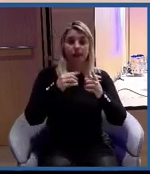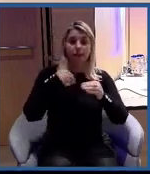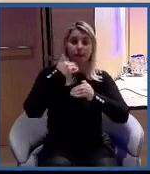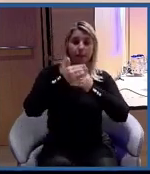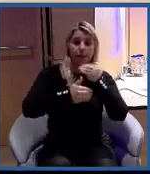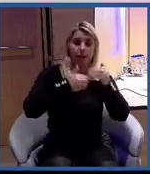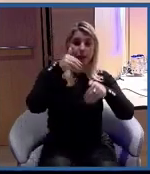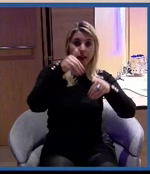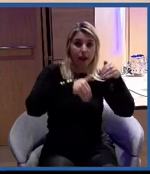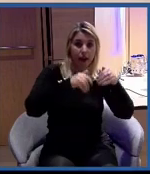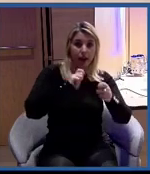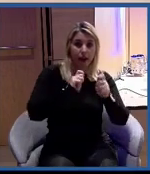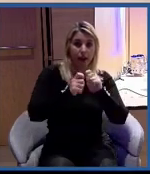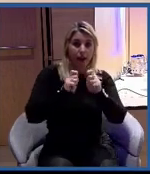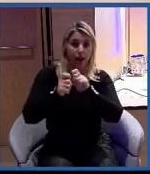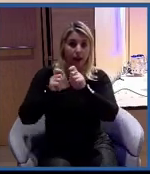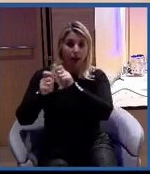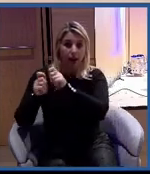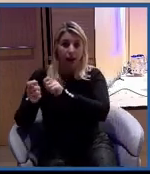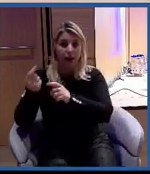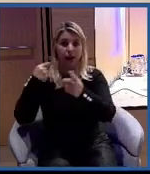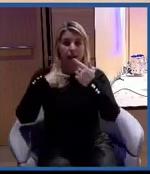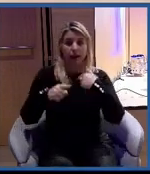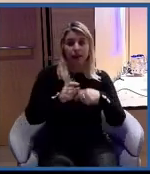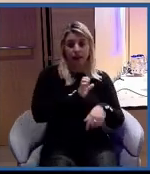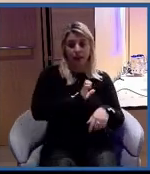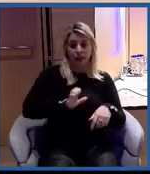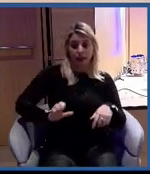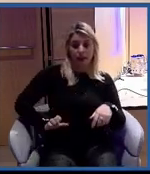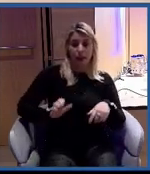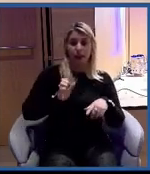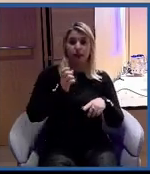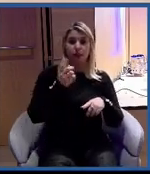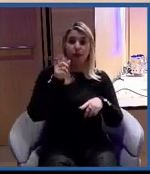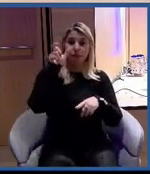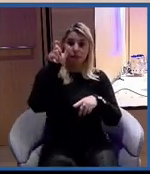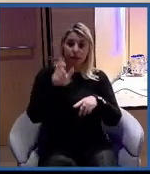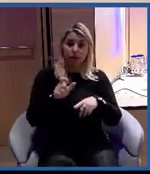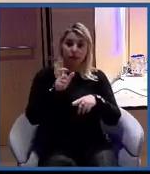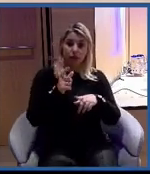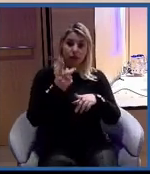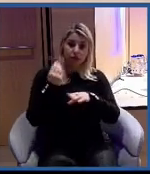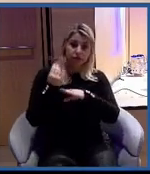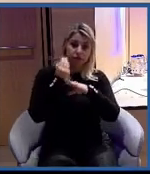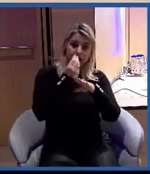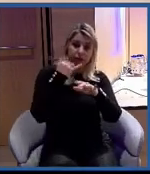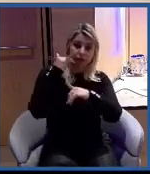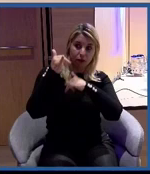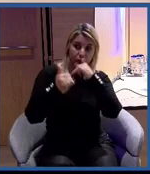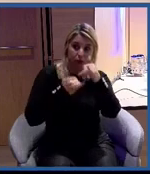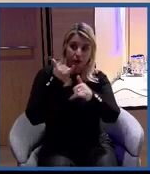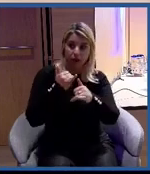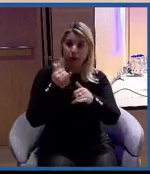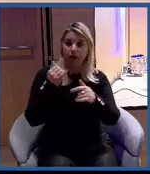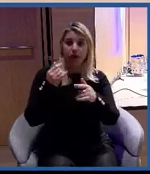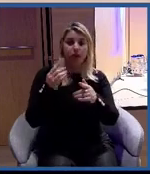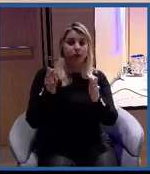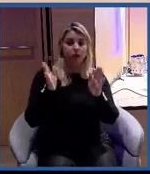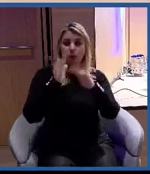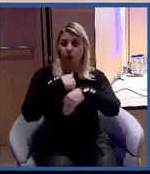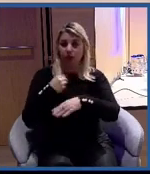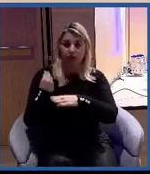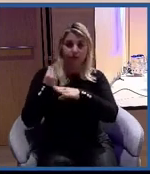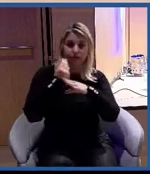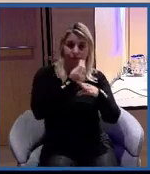cambia y antes un proveedor del Estado tenía prohibido ser candidato ahora se permite toda vez no